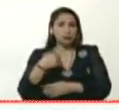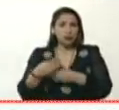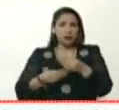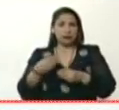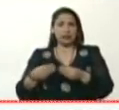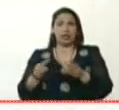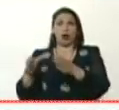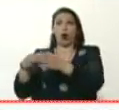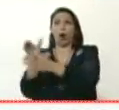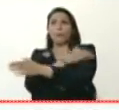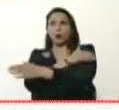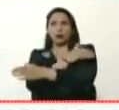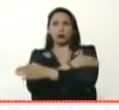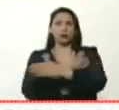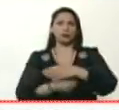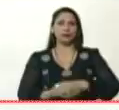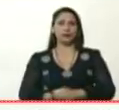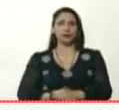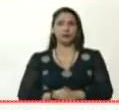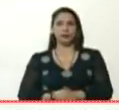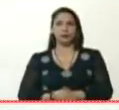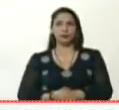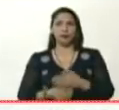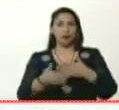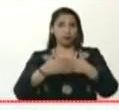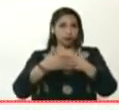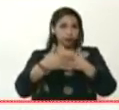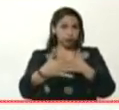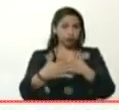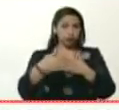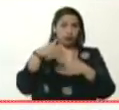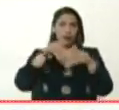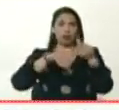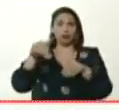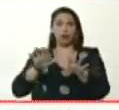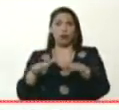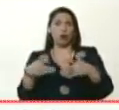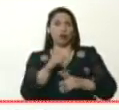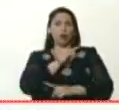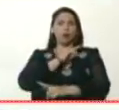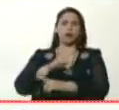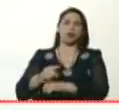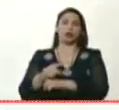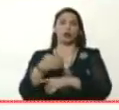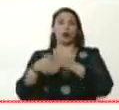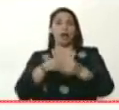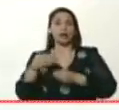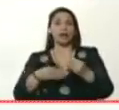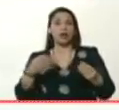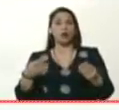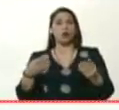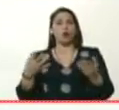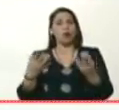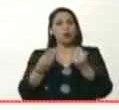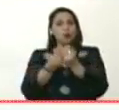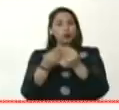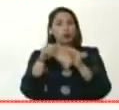98, adelantando las elecciones, cuando era obligatorio hacer las juntas por la ley que había en ese